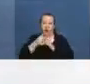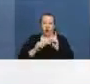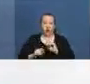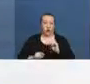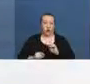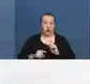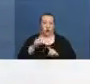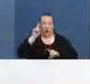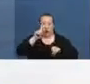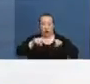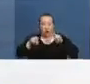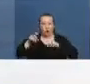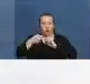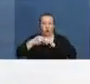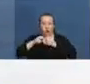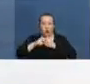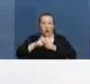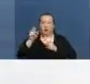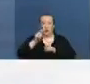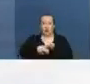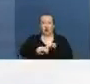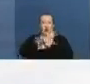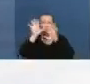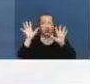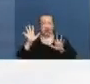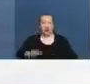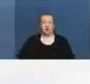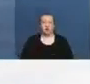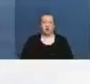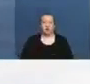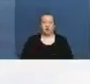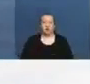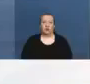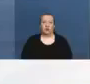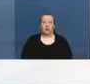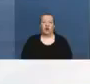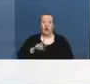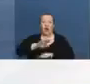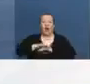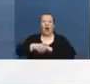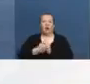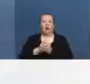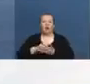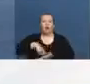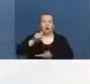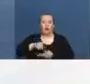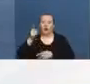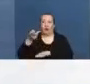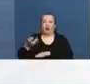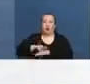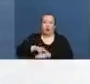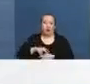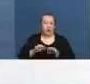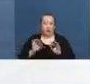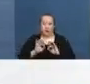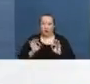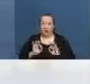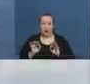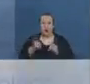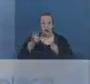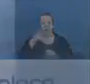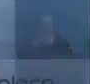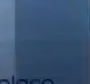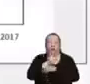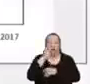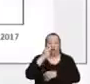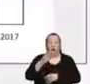sobreprecio a los ajustes de contrato le llamaban sobre presidencia han convencido a mucha gente cuál es la realidad veamos esta estadística del